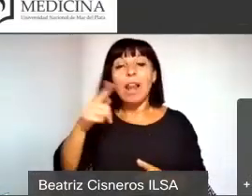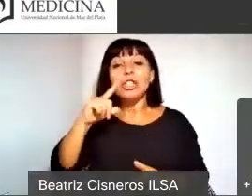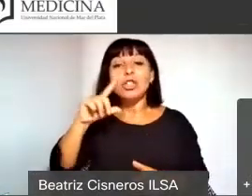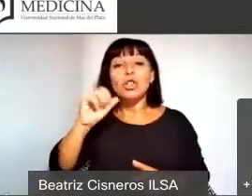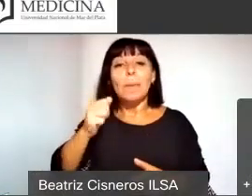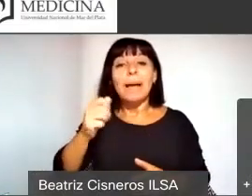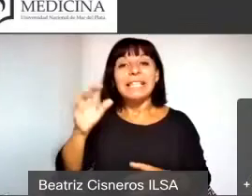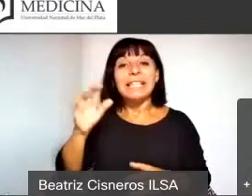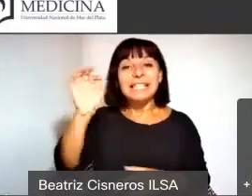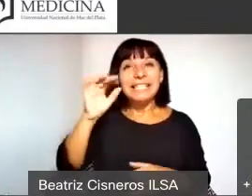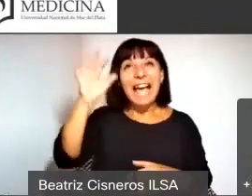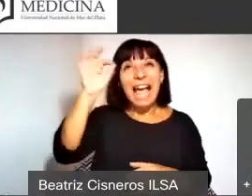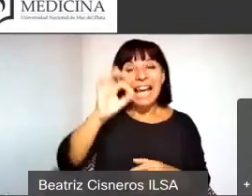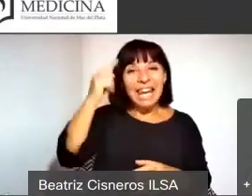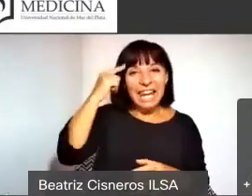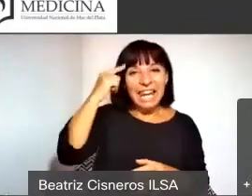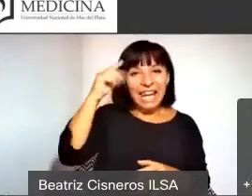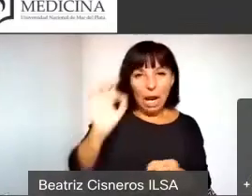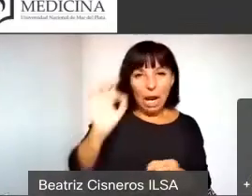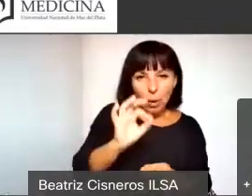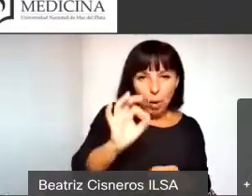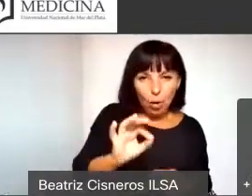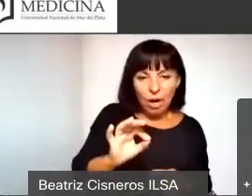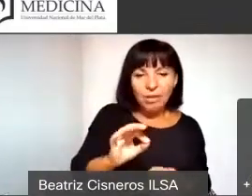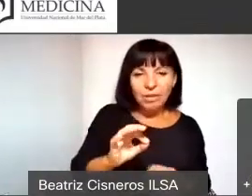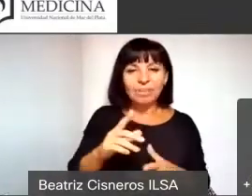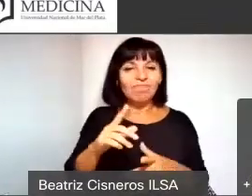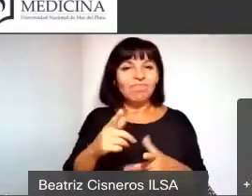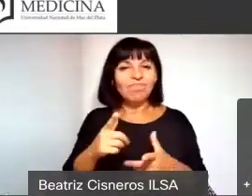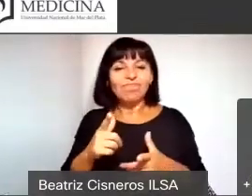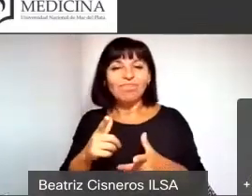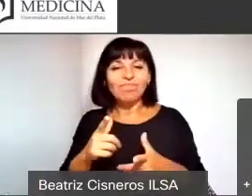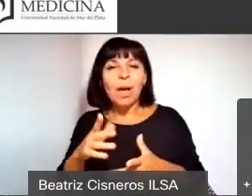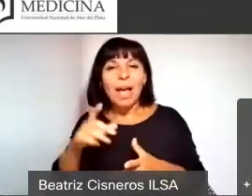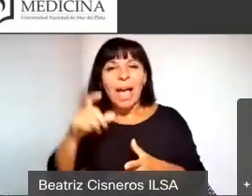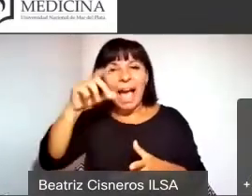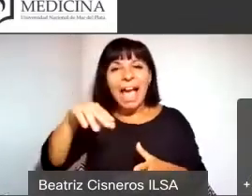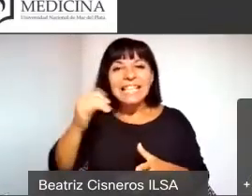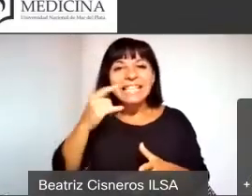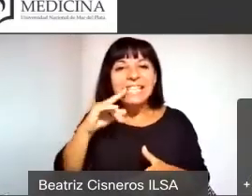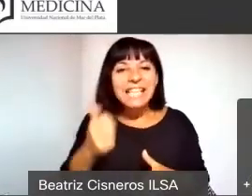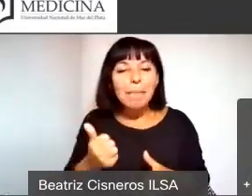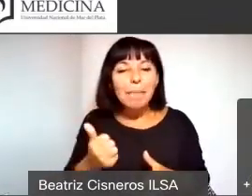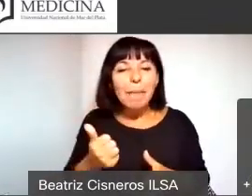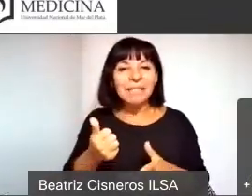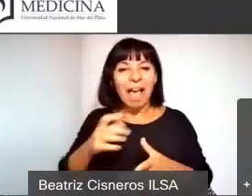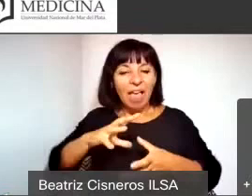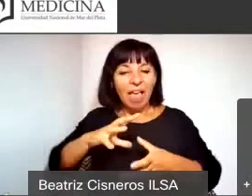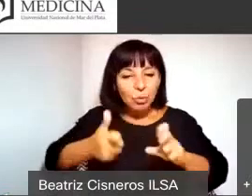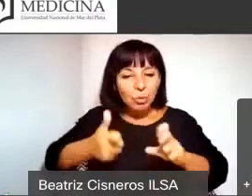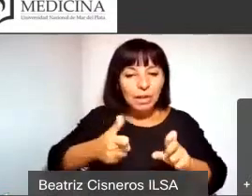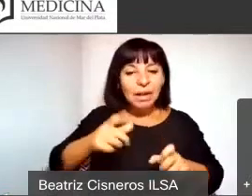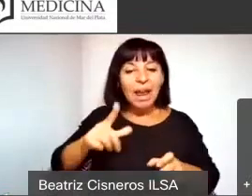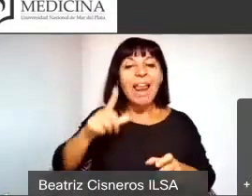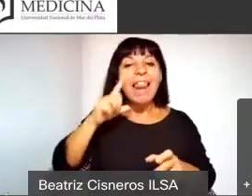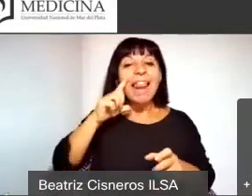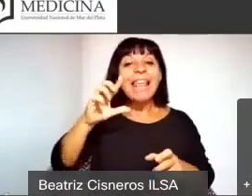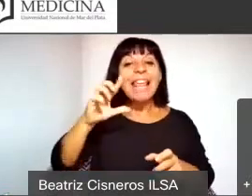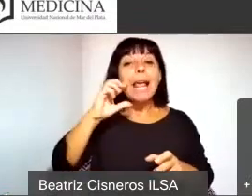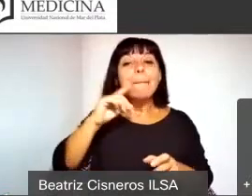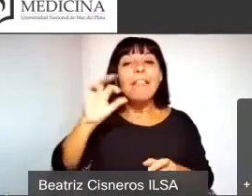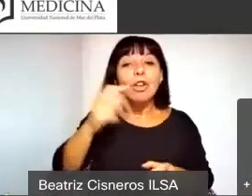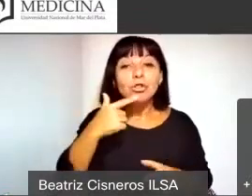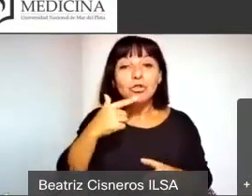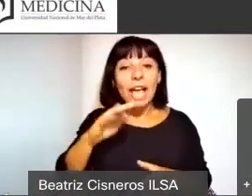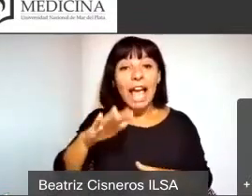de enzimas proteasas, hidrolasas ácidas, que degraden lípidos. Entonces los lípidos se acumulan en